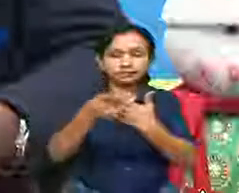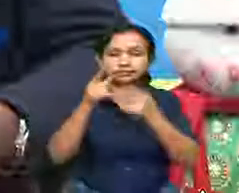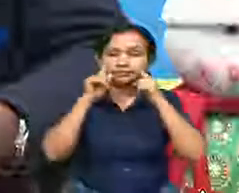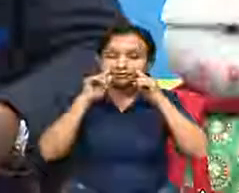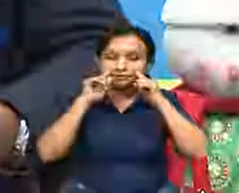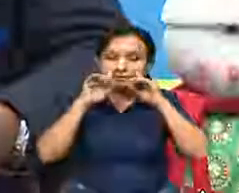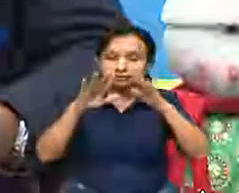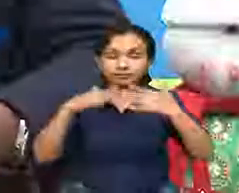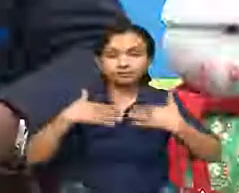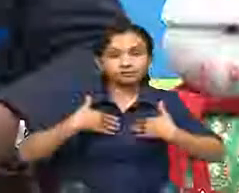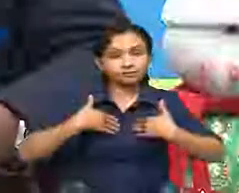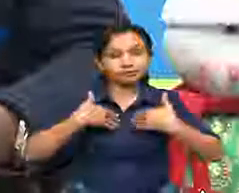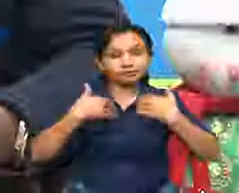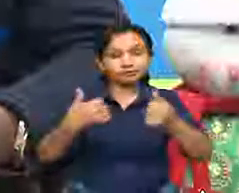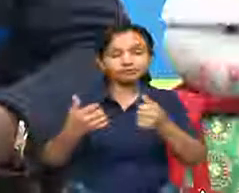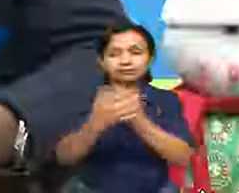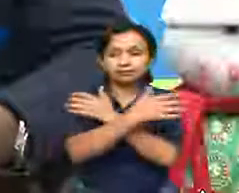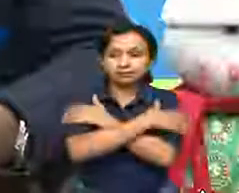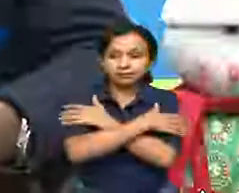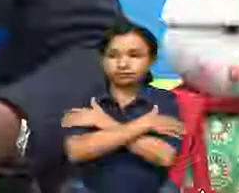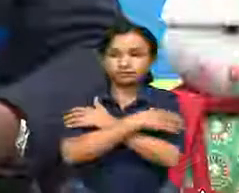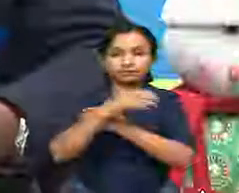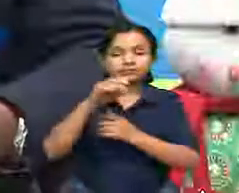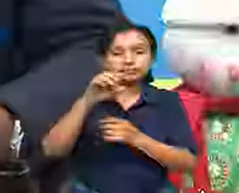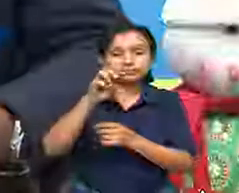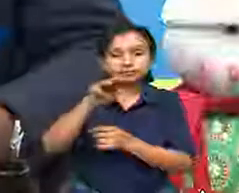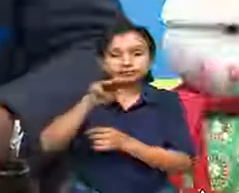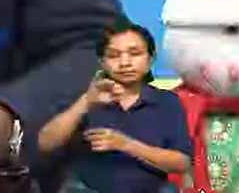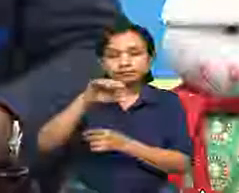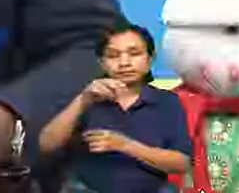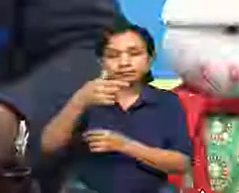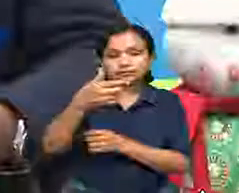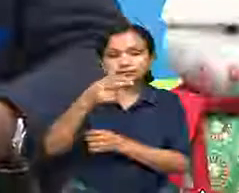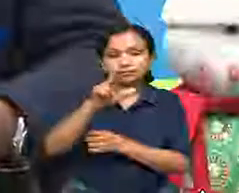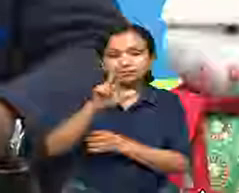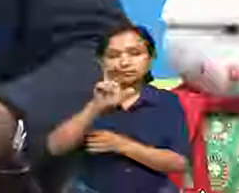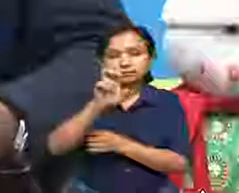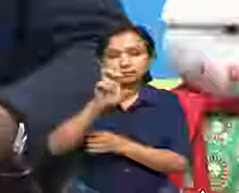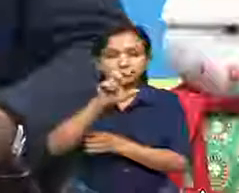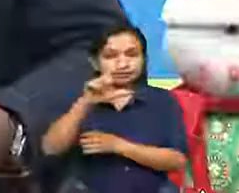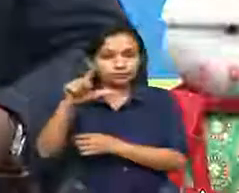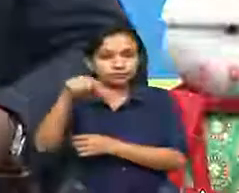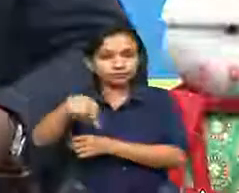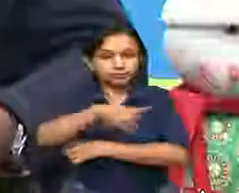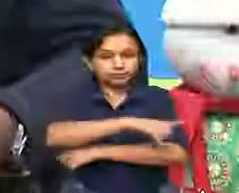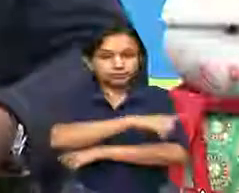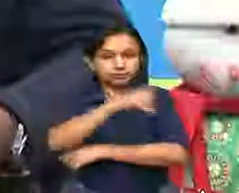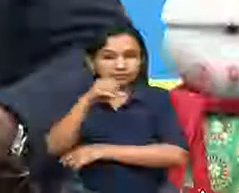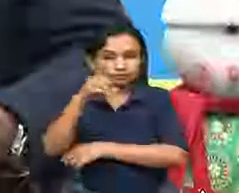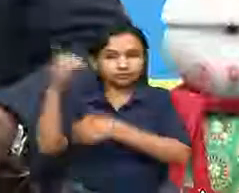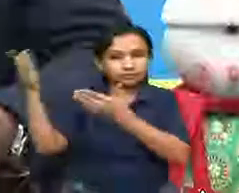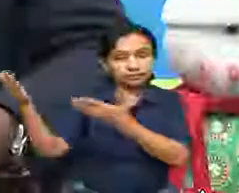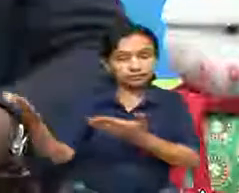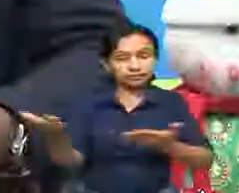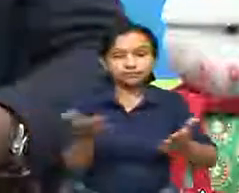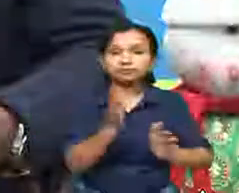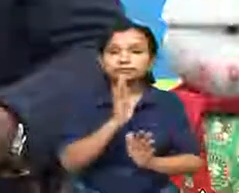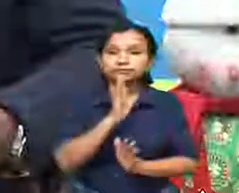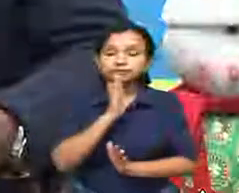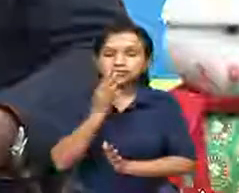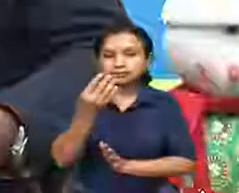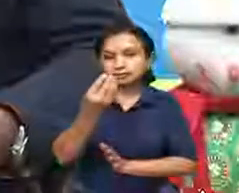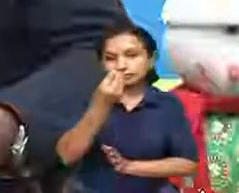Prevenir es Salud. Les saluda Miguel Carranza Mena y les doy la bienvenida a este programa. Hoy vamos a conversar sobre la